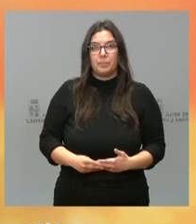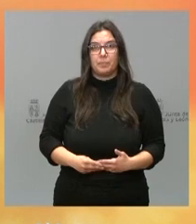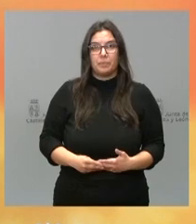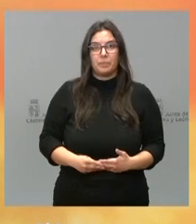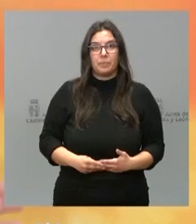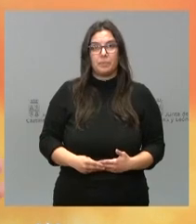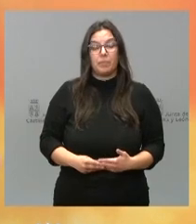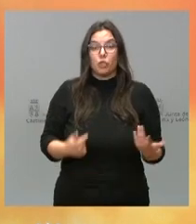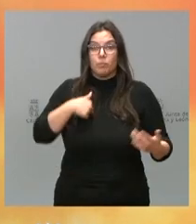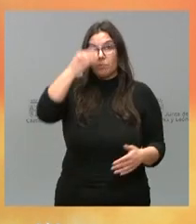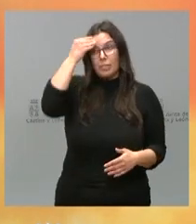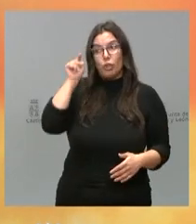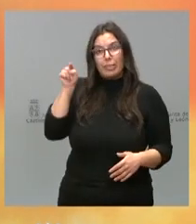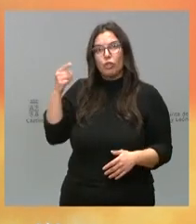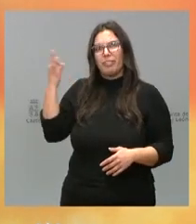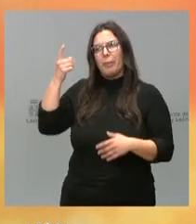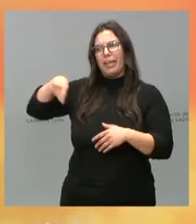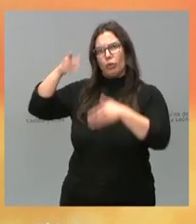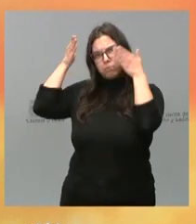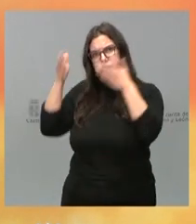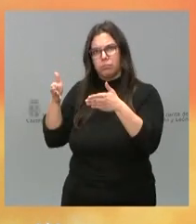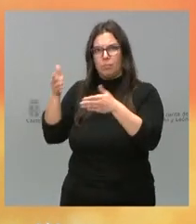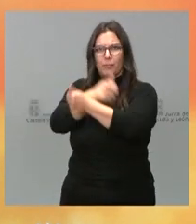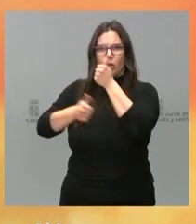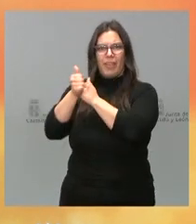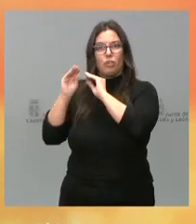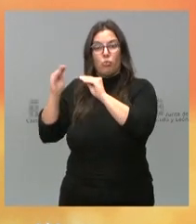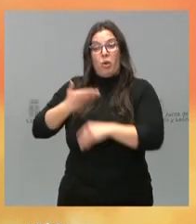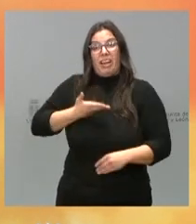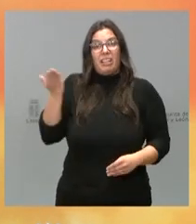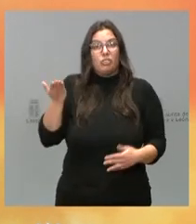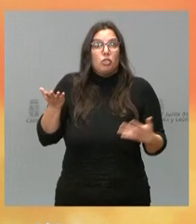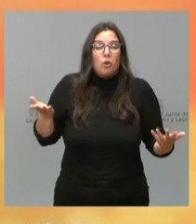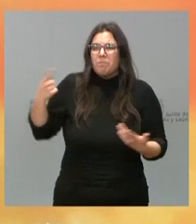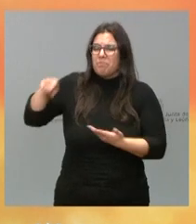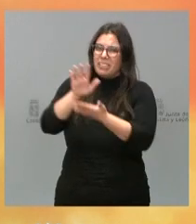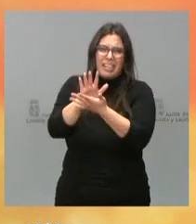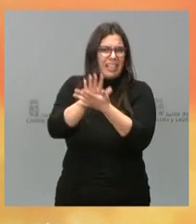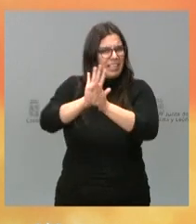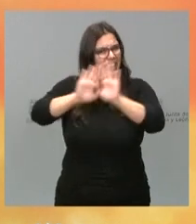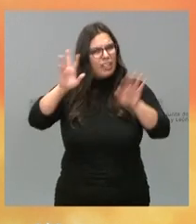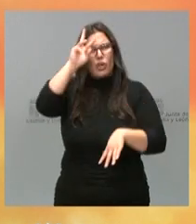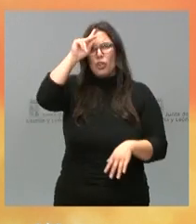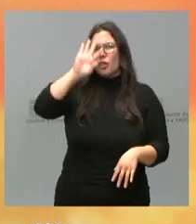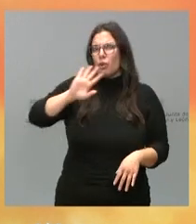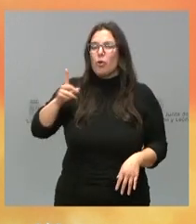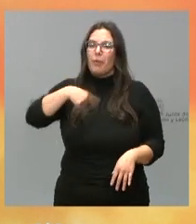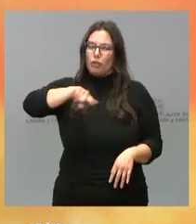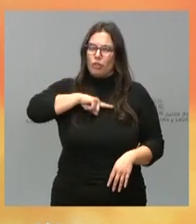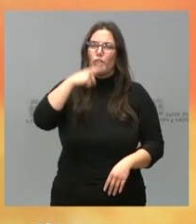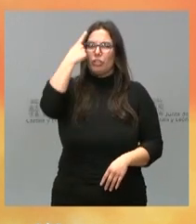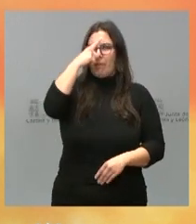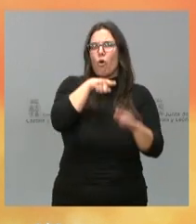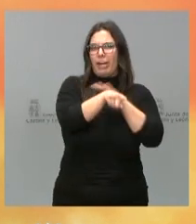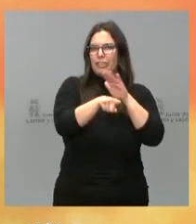violadores yo creo que esos en lo que tiene que centrarse y lo demás estén tranquilos que no se preocupen que sabemos cómo